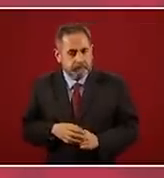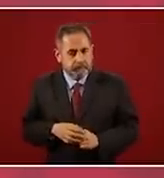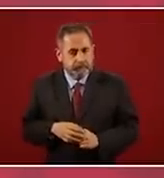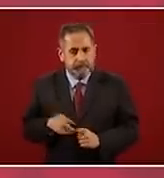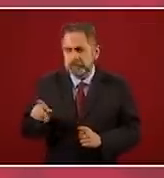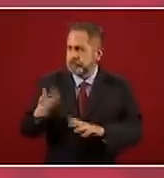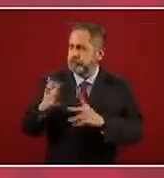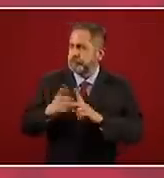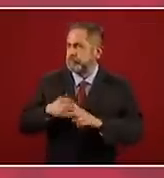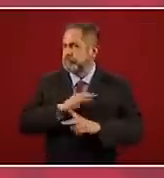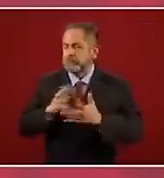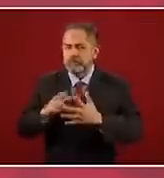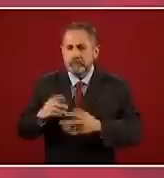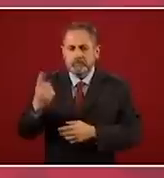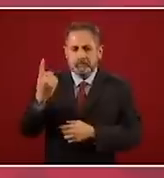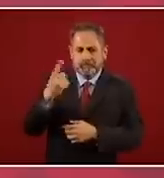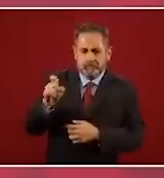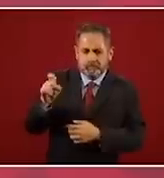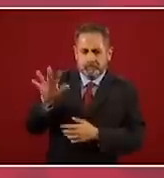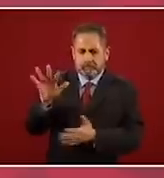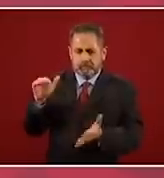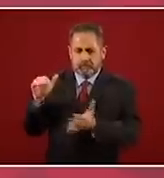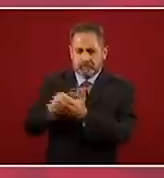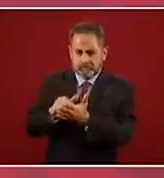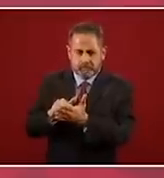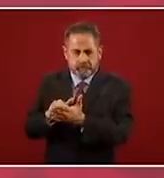el promedio era de 140 mil